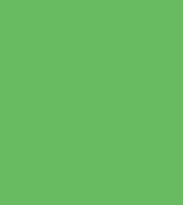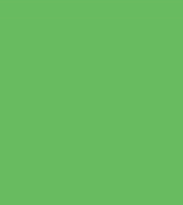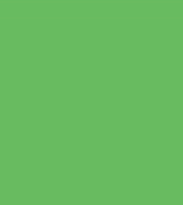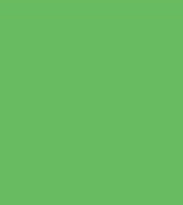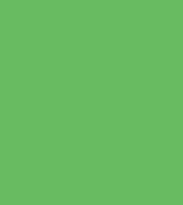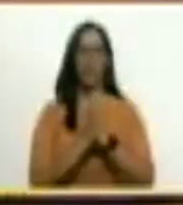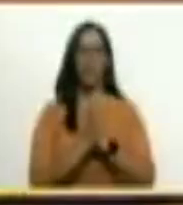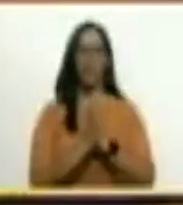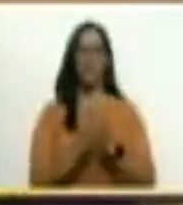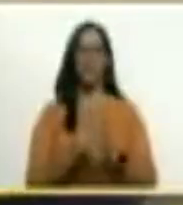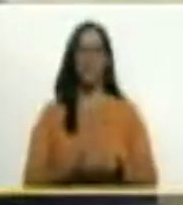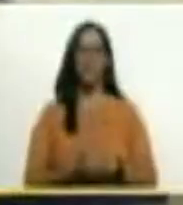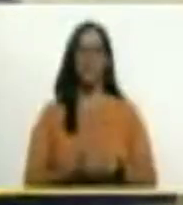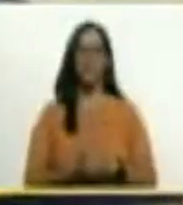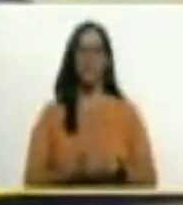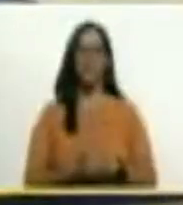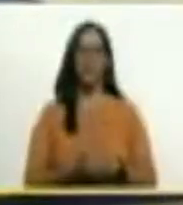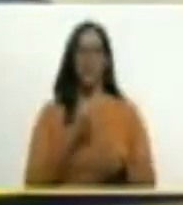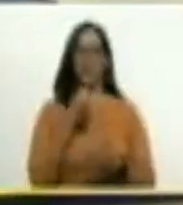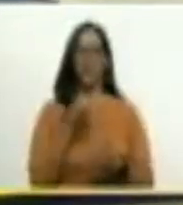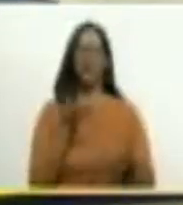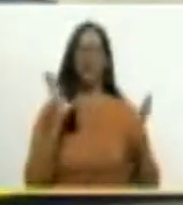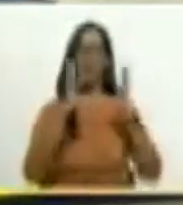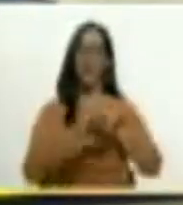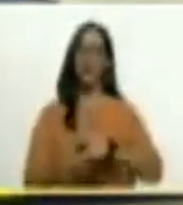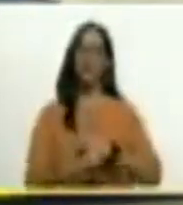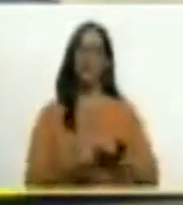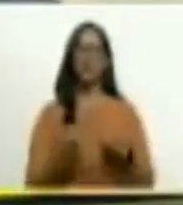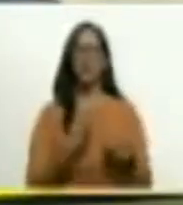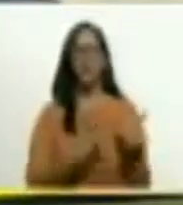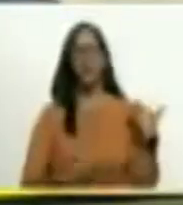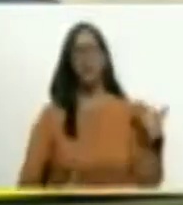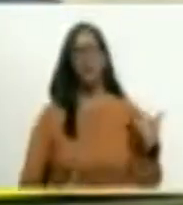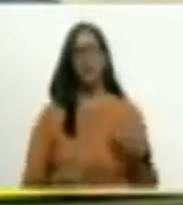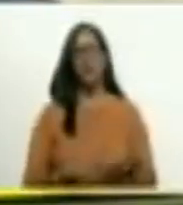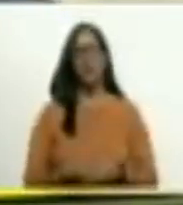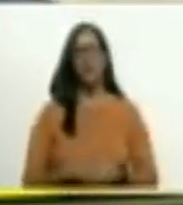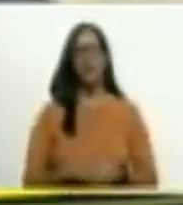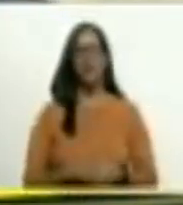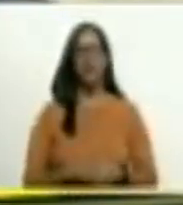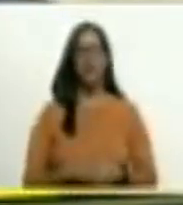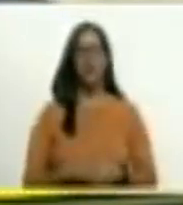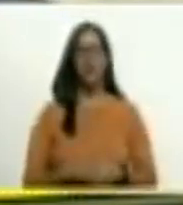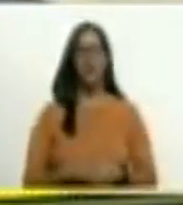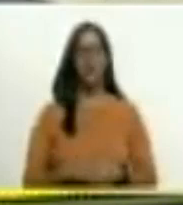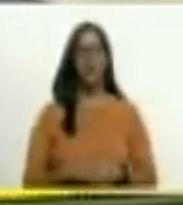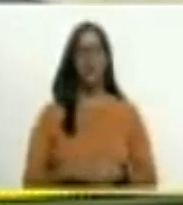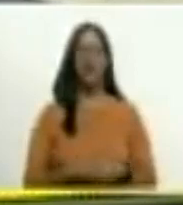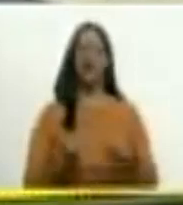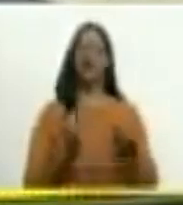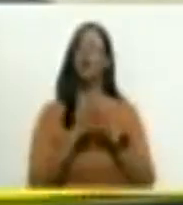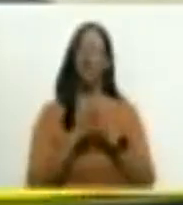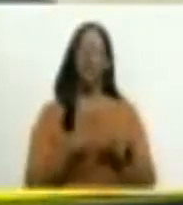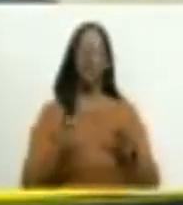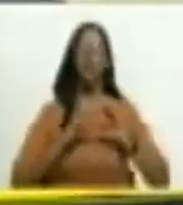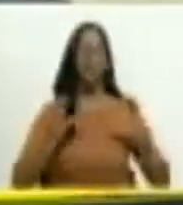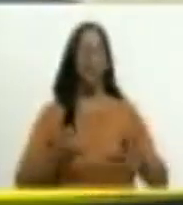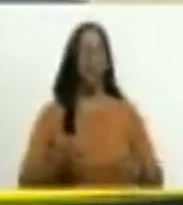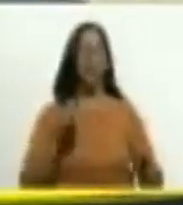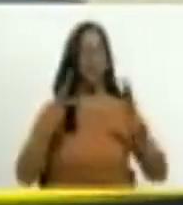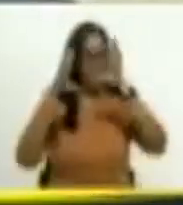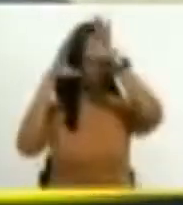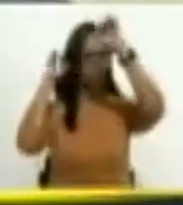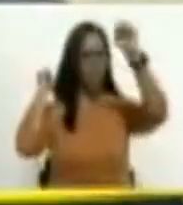laiguana.tv. Presidente, primera combatiente, vicepresidenta, todo el cuerpo diplomático, ministro,